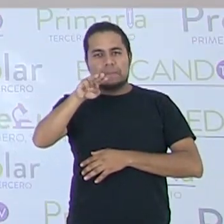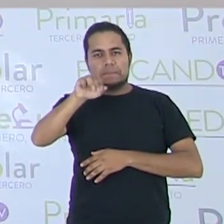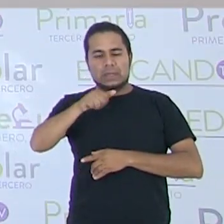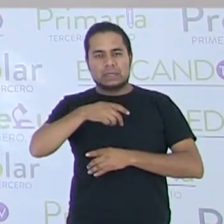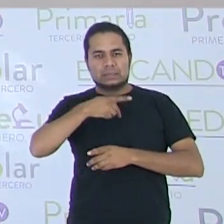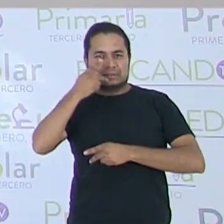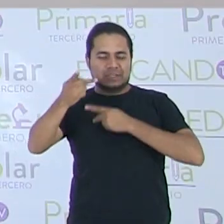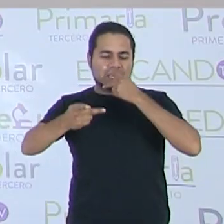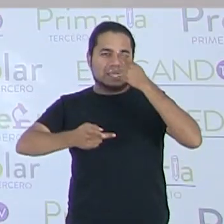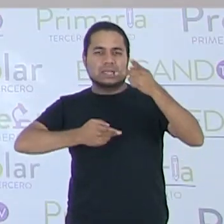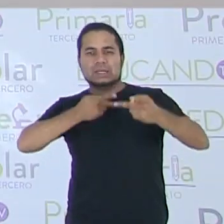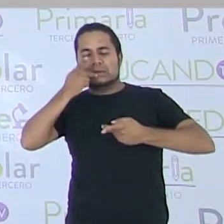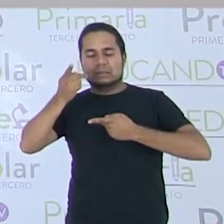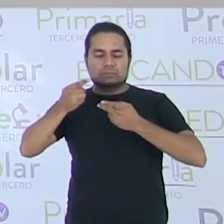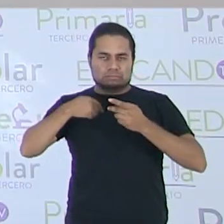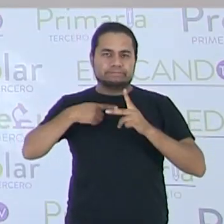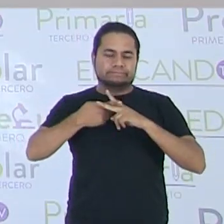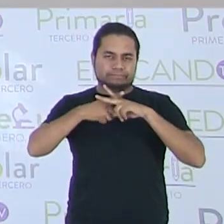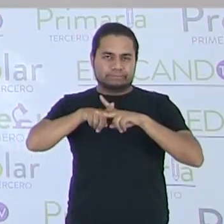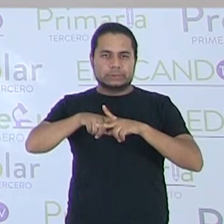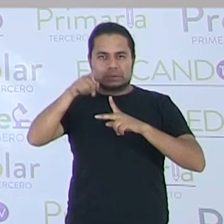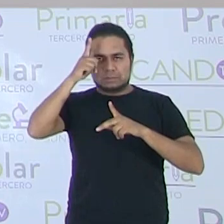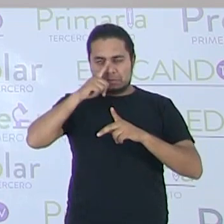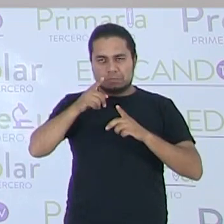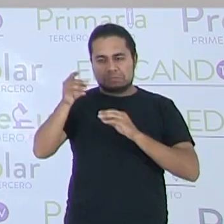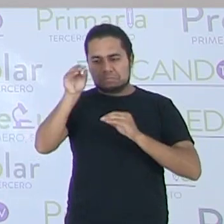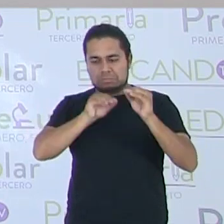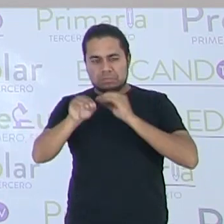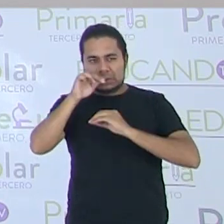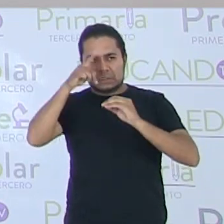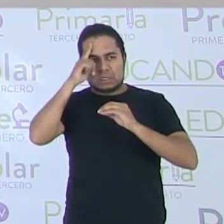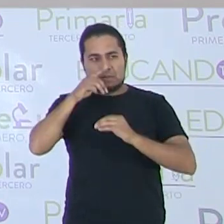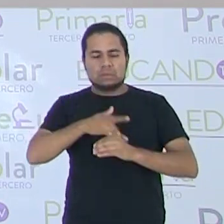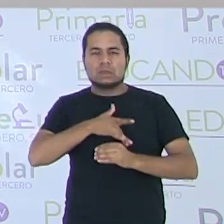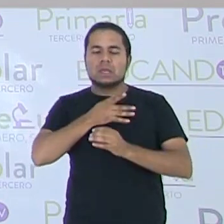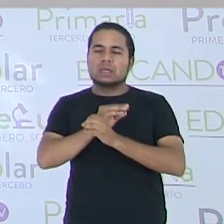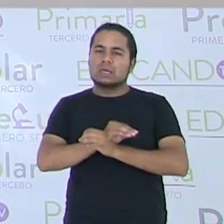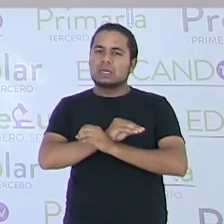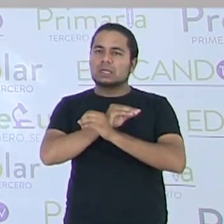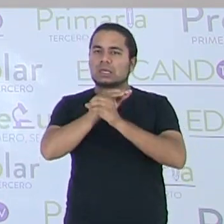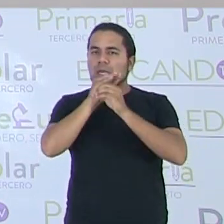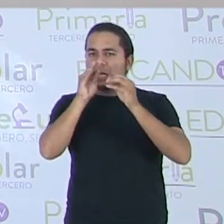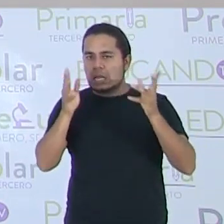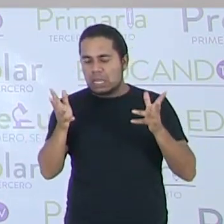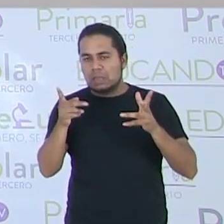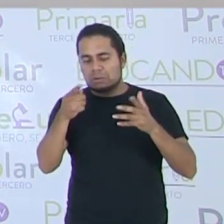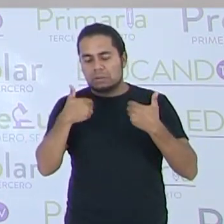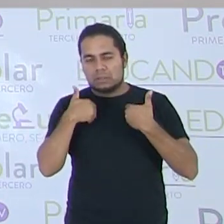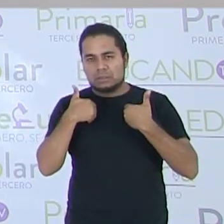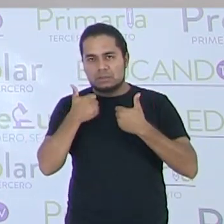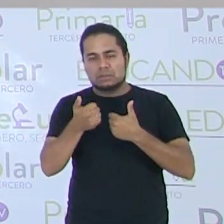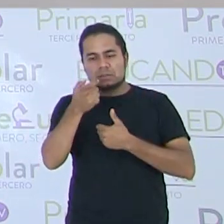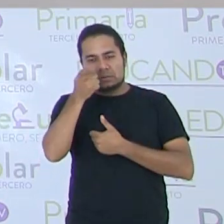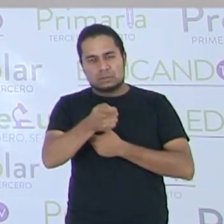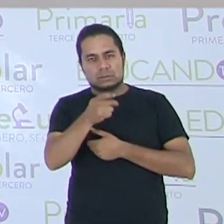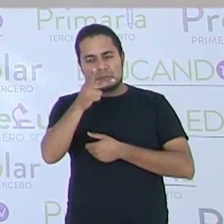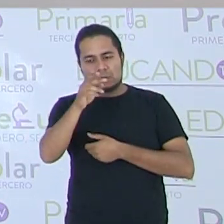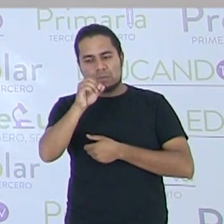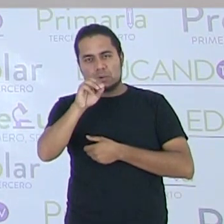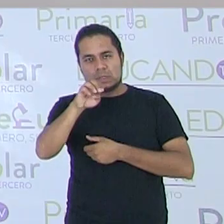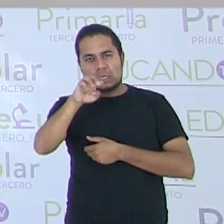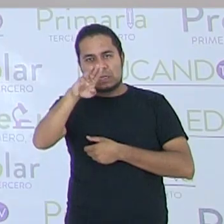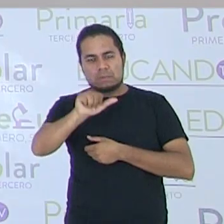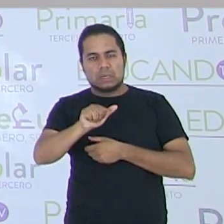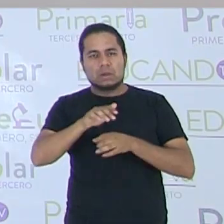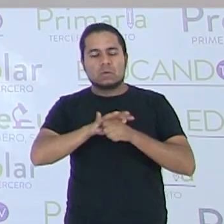poemas. Entonces vamos a empezar a armarlo para que quede clarito qué son los poemas